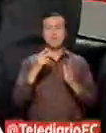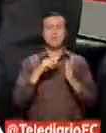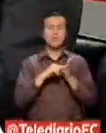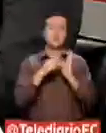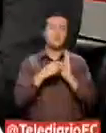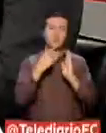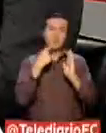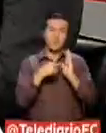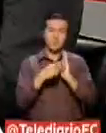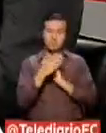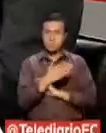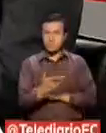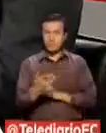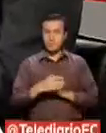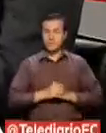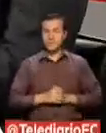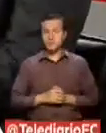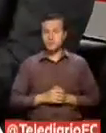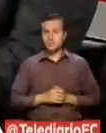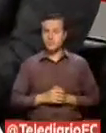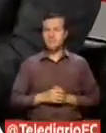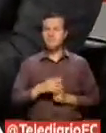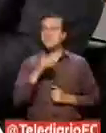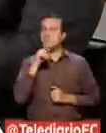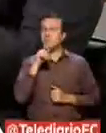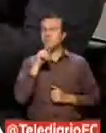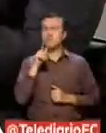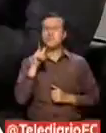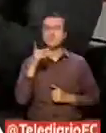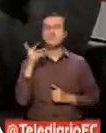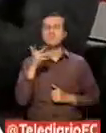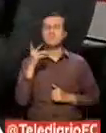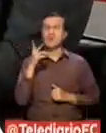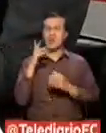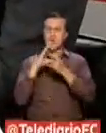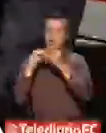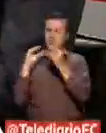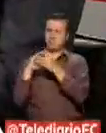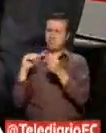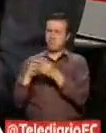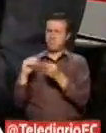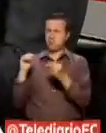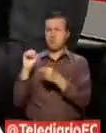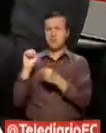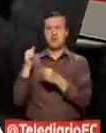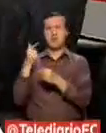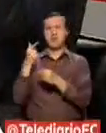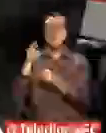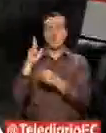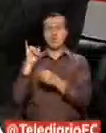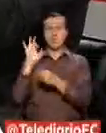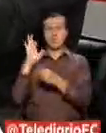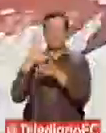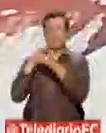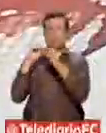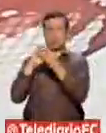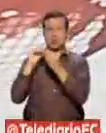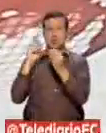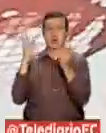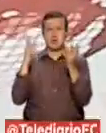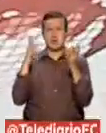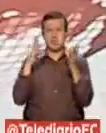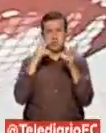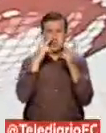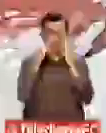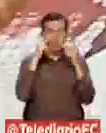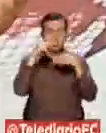hacen es... ¿Quiénes son los algoritmos? Los algoritmos son, pues, la manera como funciona cuando nosotros